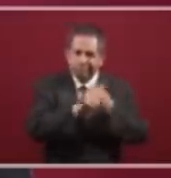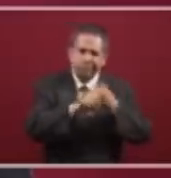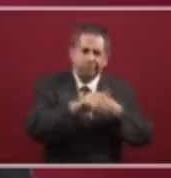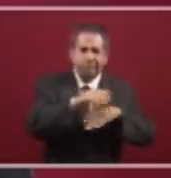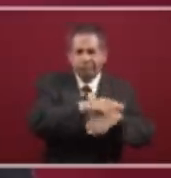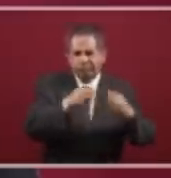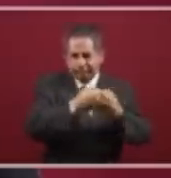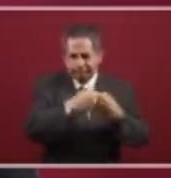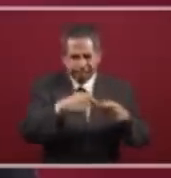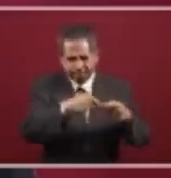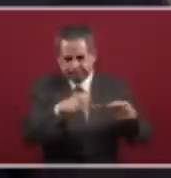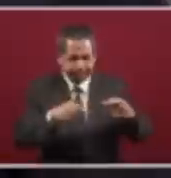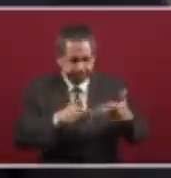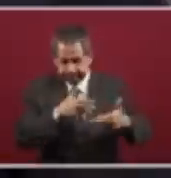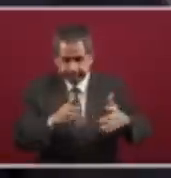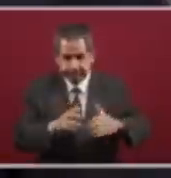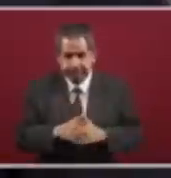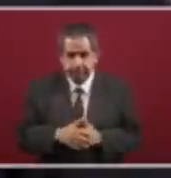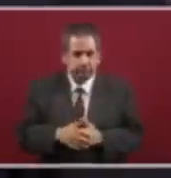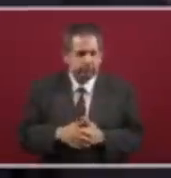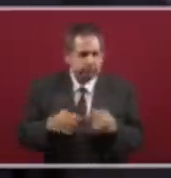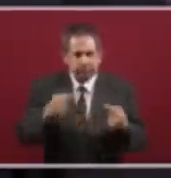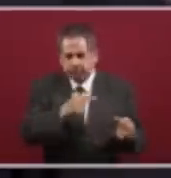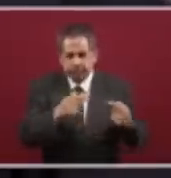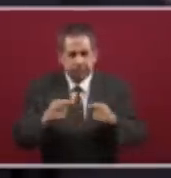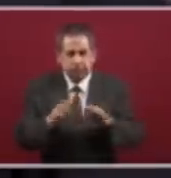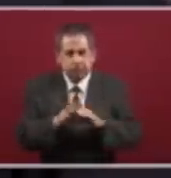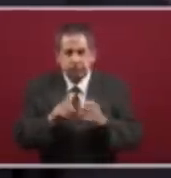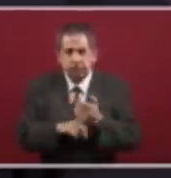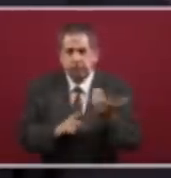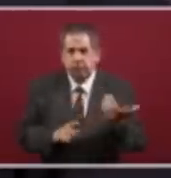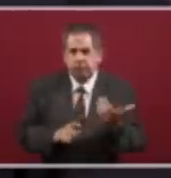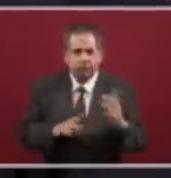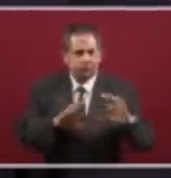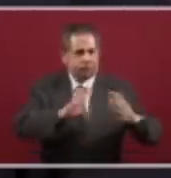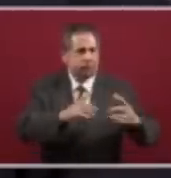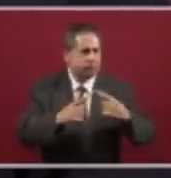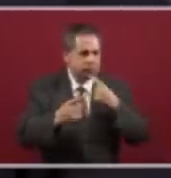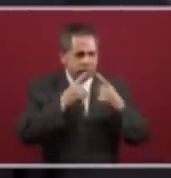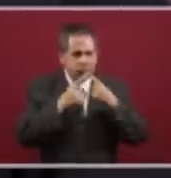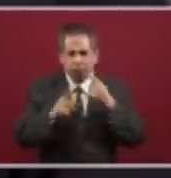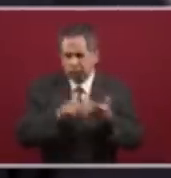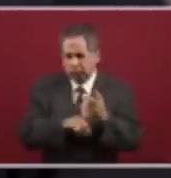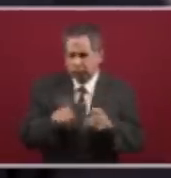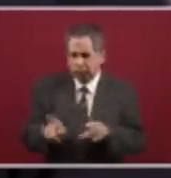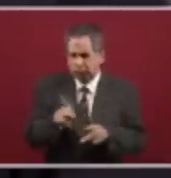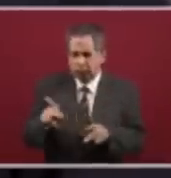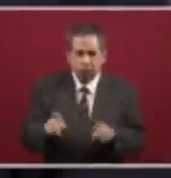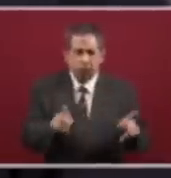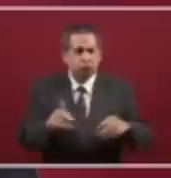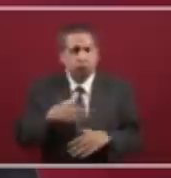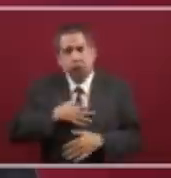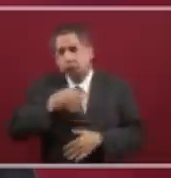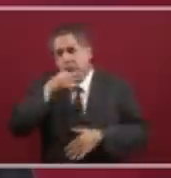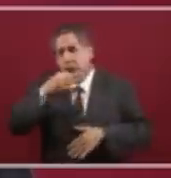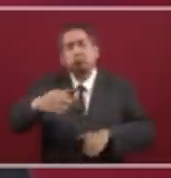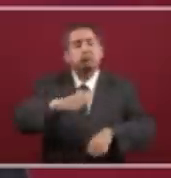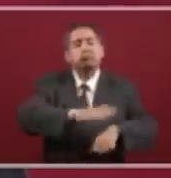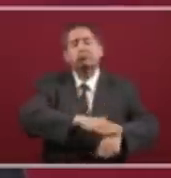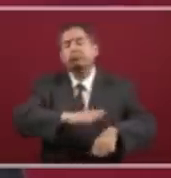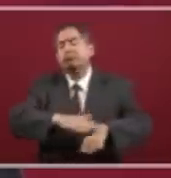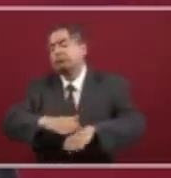y de confrontación entre comunidades entre pueblos que les mandó a decir a todos